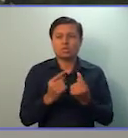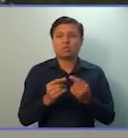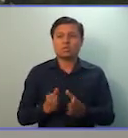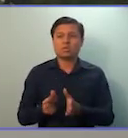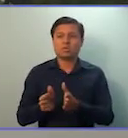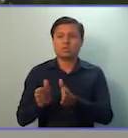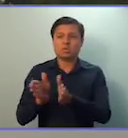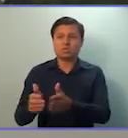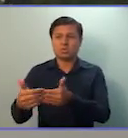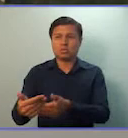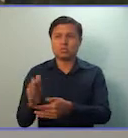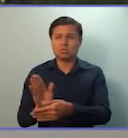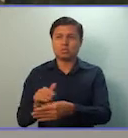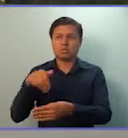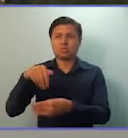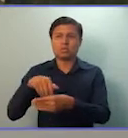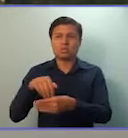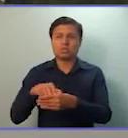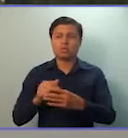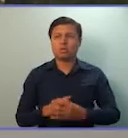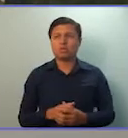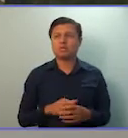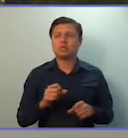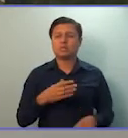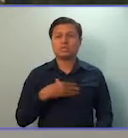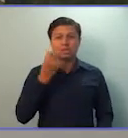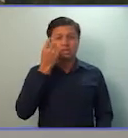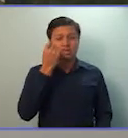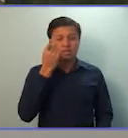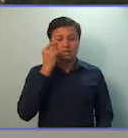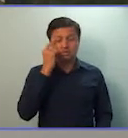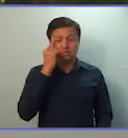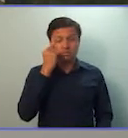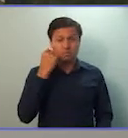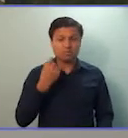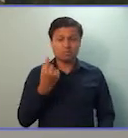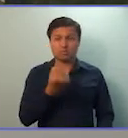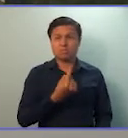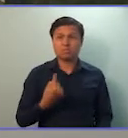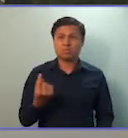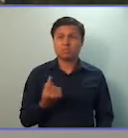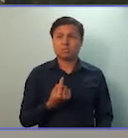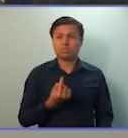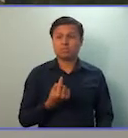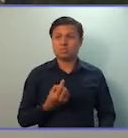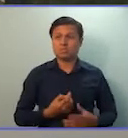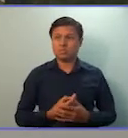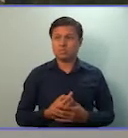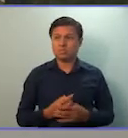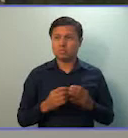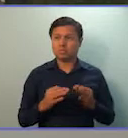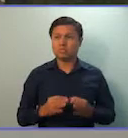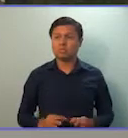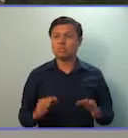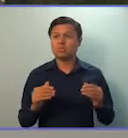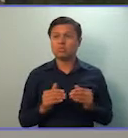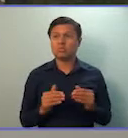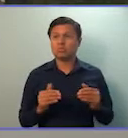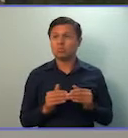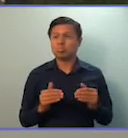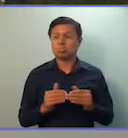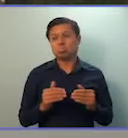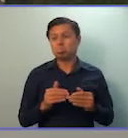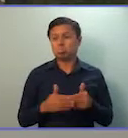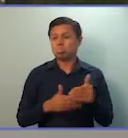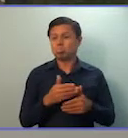urna es importante tener en cuenta que el ciudadano al momento de que ingresa al centro de votación